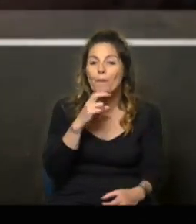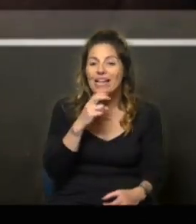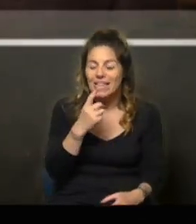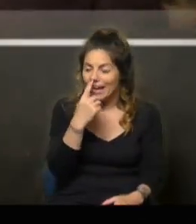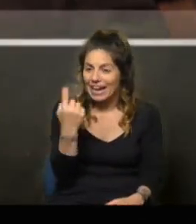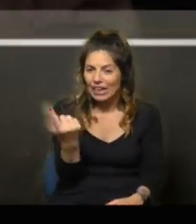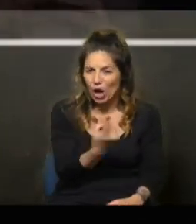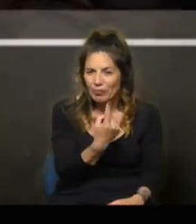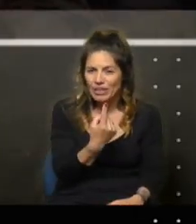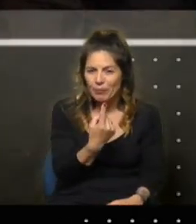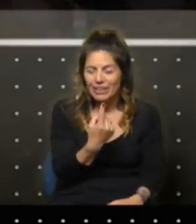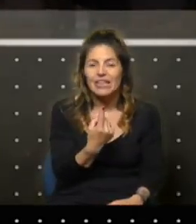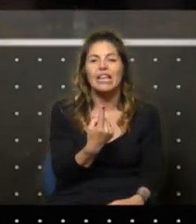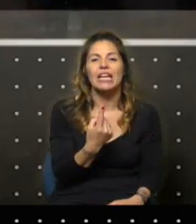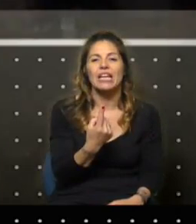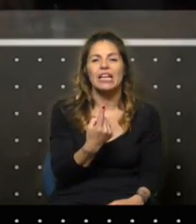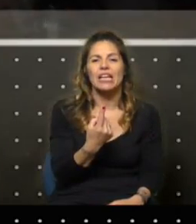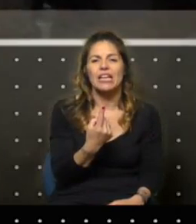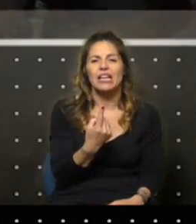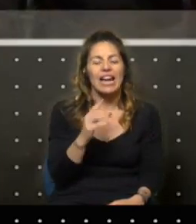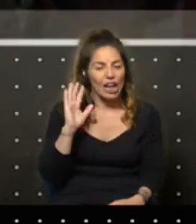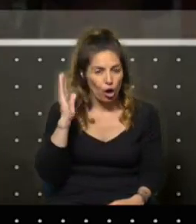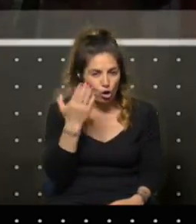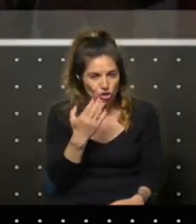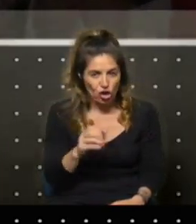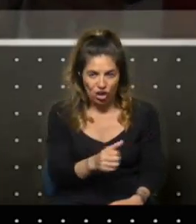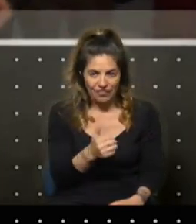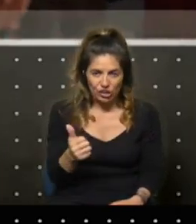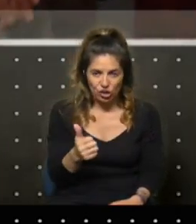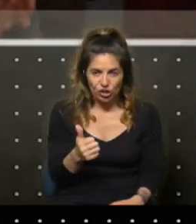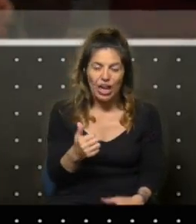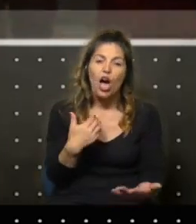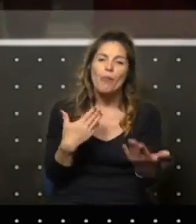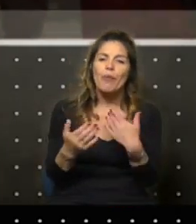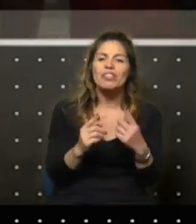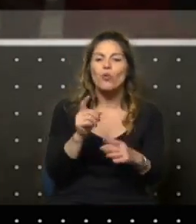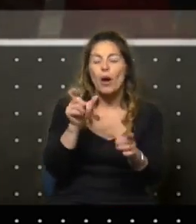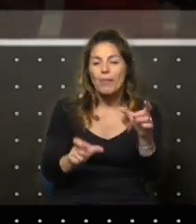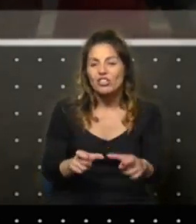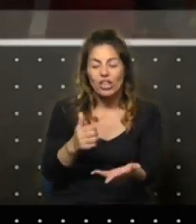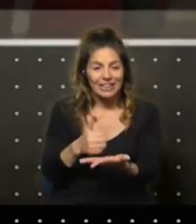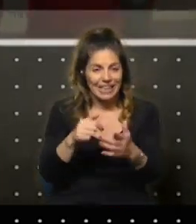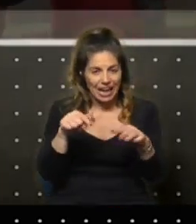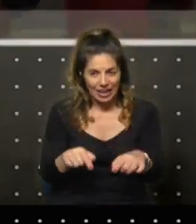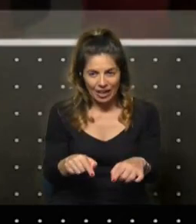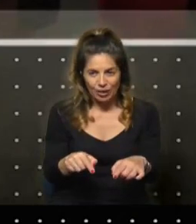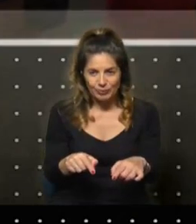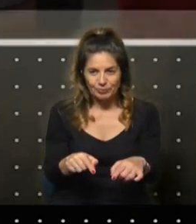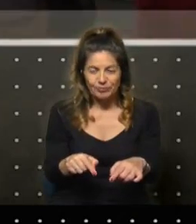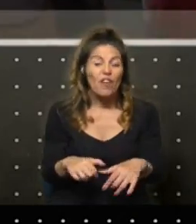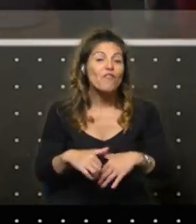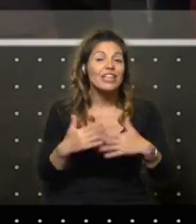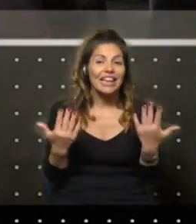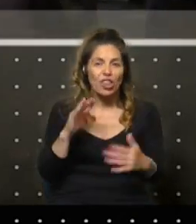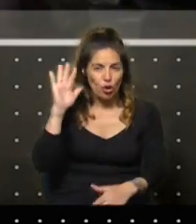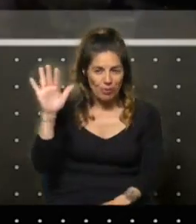rápidamente consiguió reconoció la victoria vamos a hablar con algunas personas que están aquí este festejando